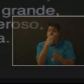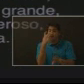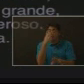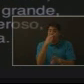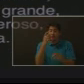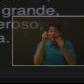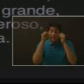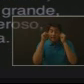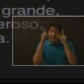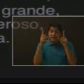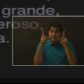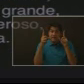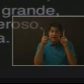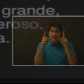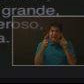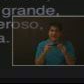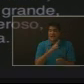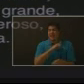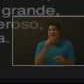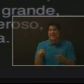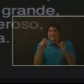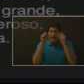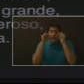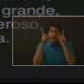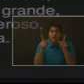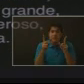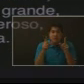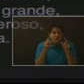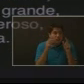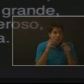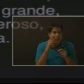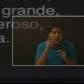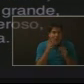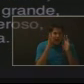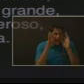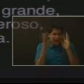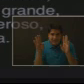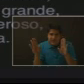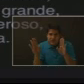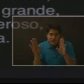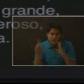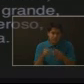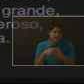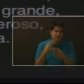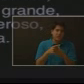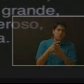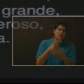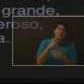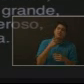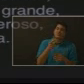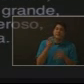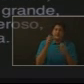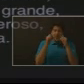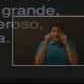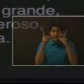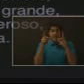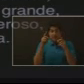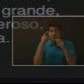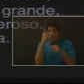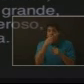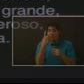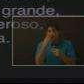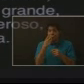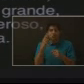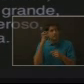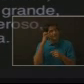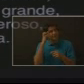despertar, velar. Cuando dice aquí abrir los ojos, pensemos en pasajes de la Biblia. Yo me